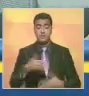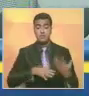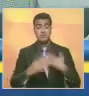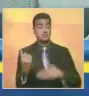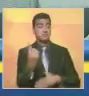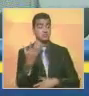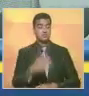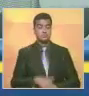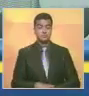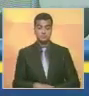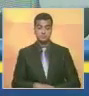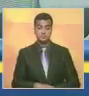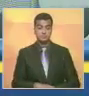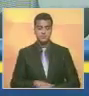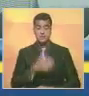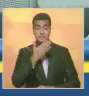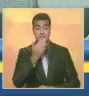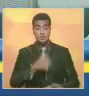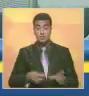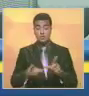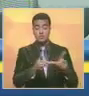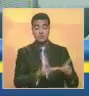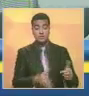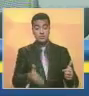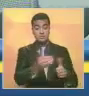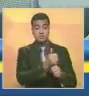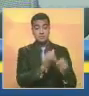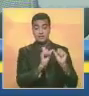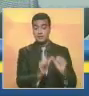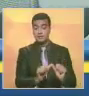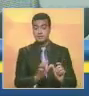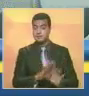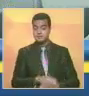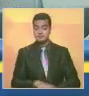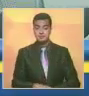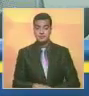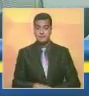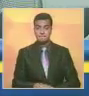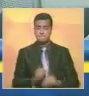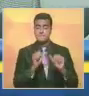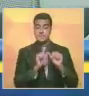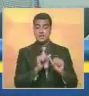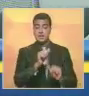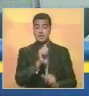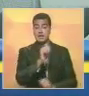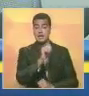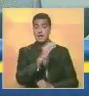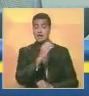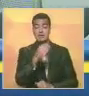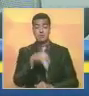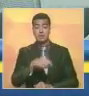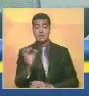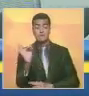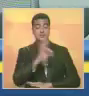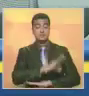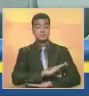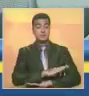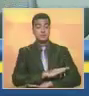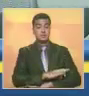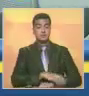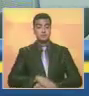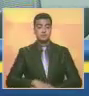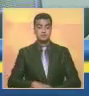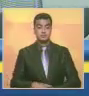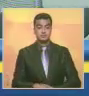pues. En el mejor sitio que consiguieran para quedarse, ahí se quedaban. Ellos se quedaban en Acarigua, se quedaban aquí en Barquisimeto, bajaban